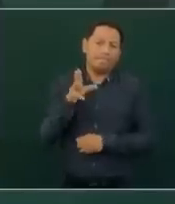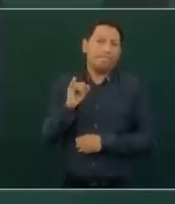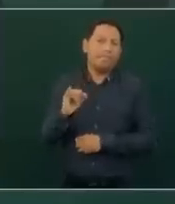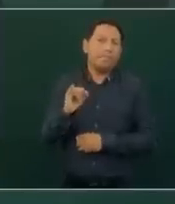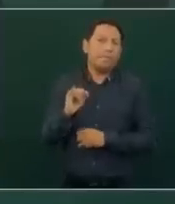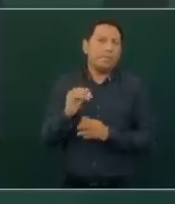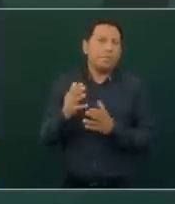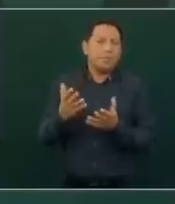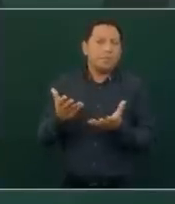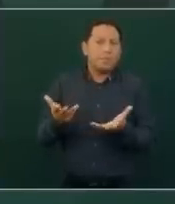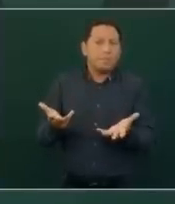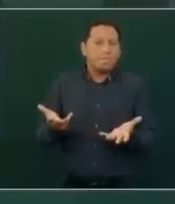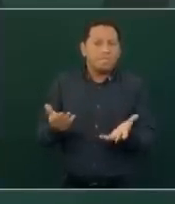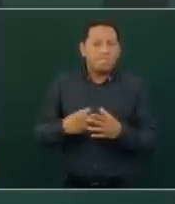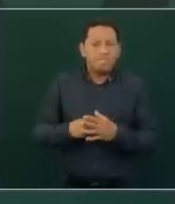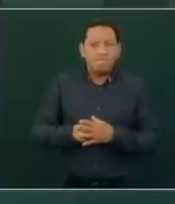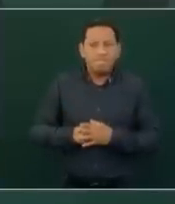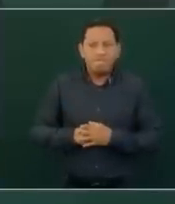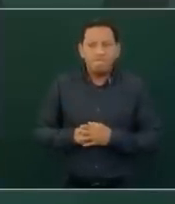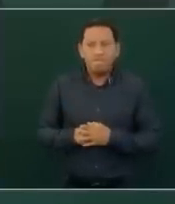de